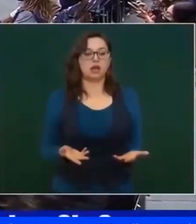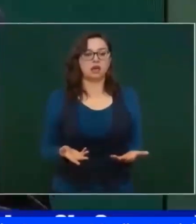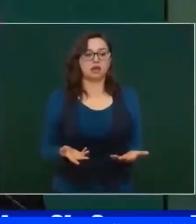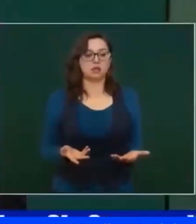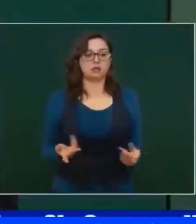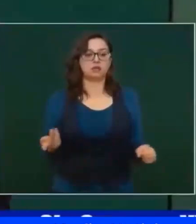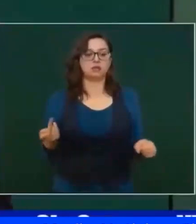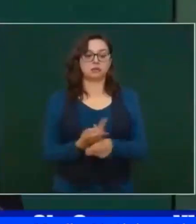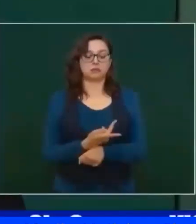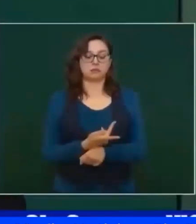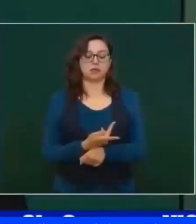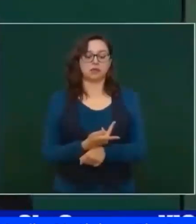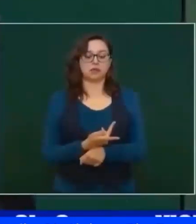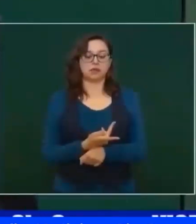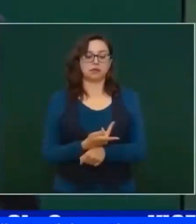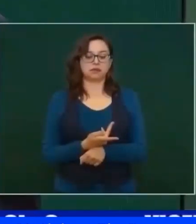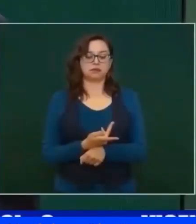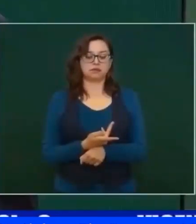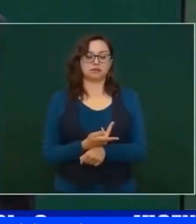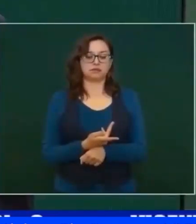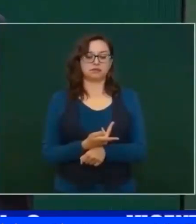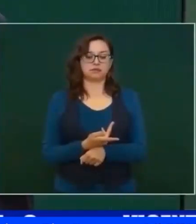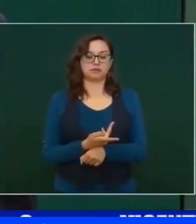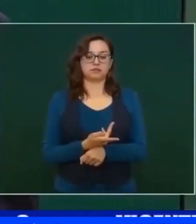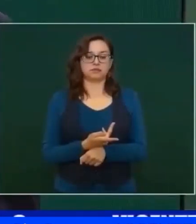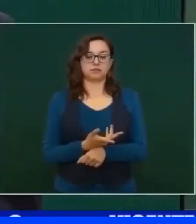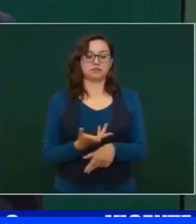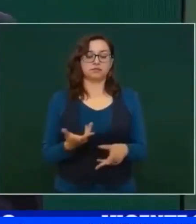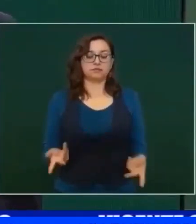la gente está más